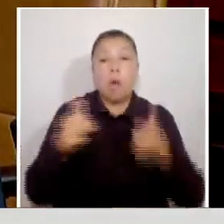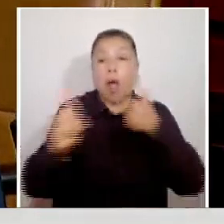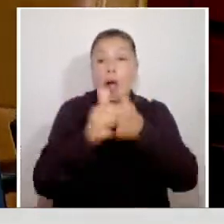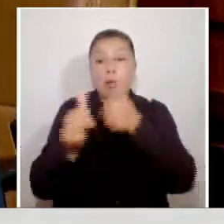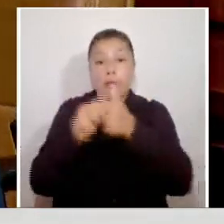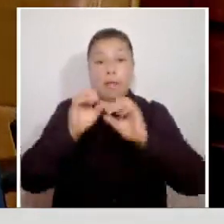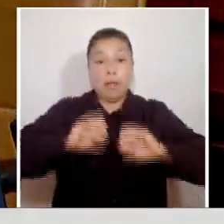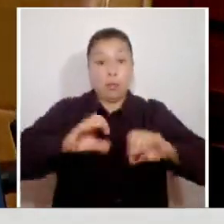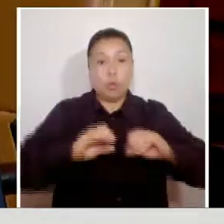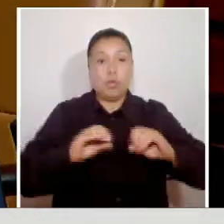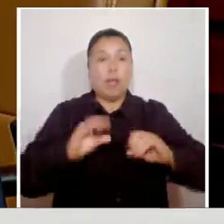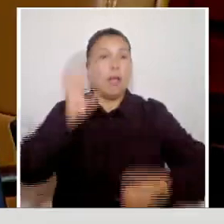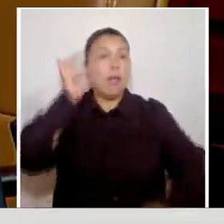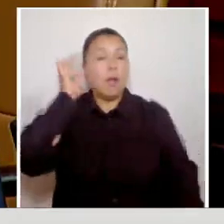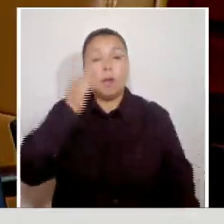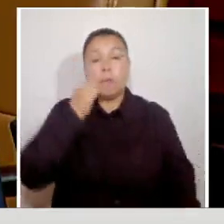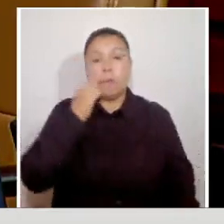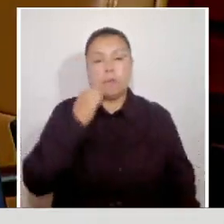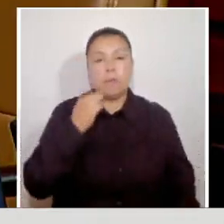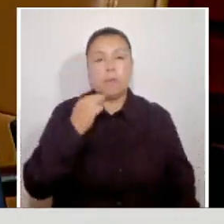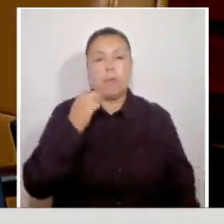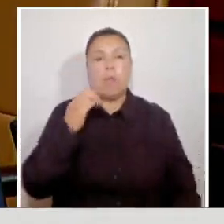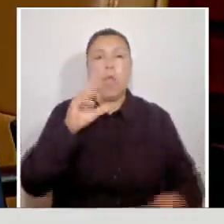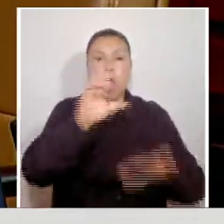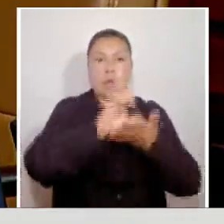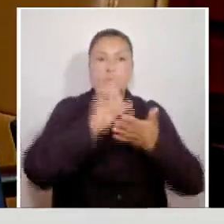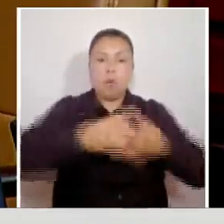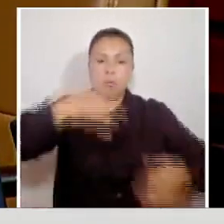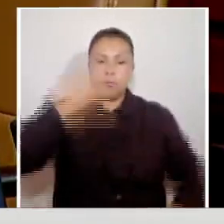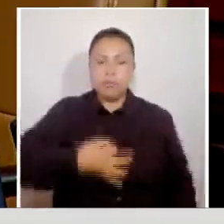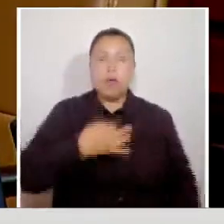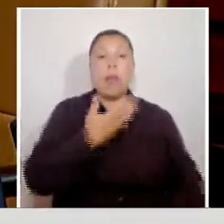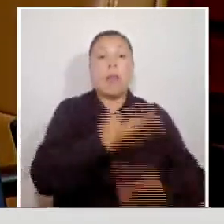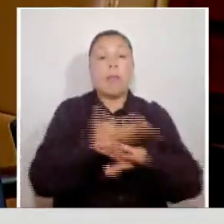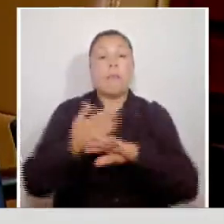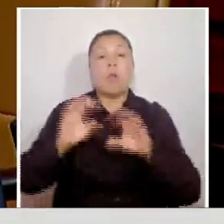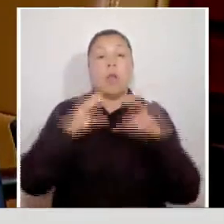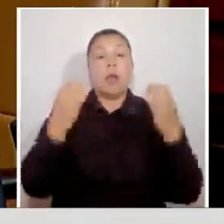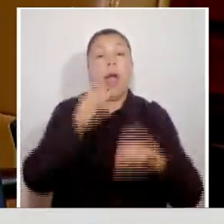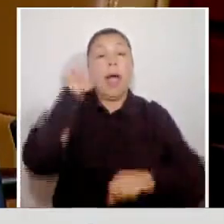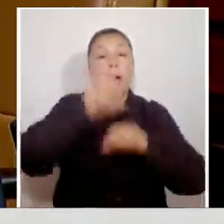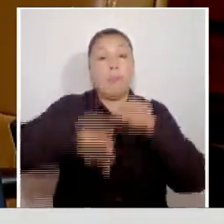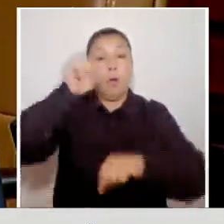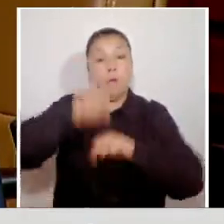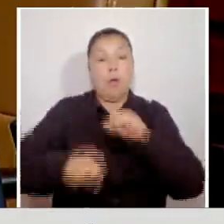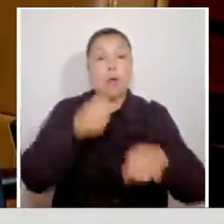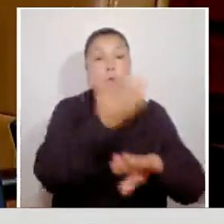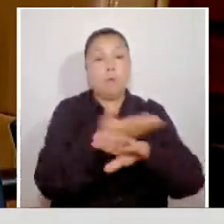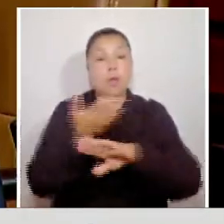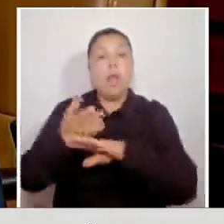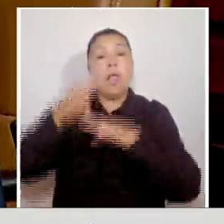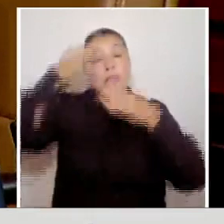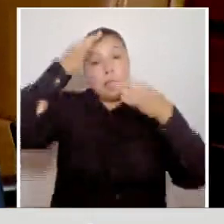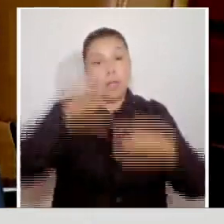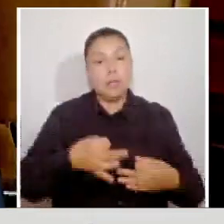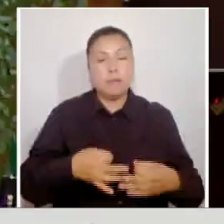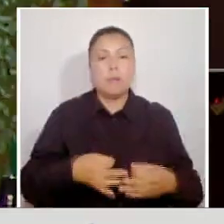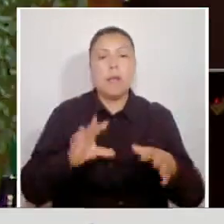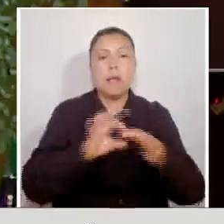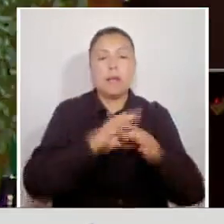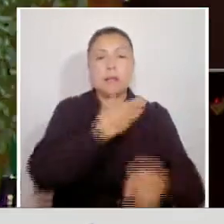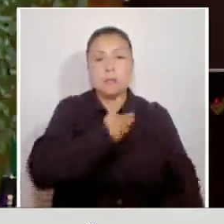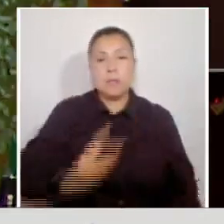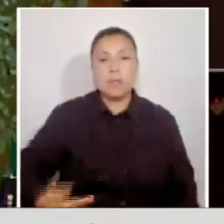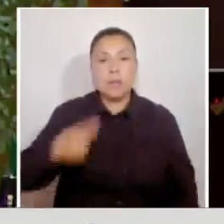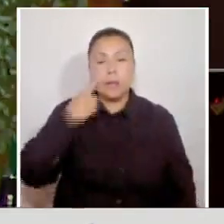y las asistentes de la educación en el sitial que merecen Solicito esta cámara aprobar este esta solicitud de resolución Gracias presidente